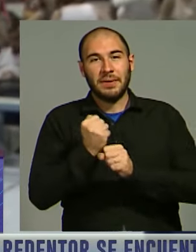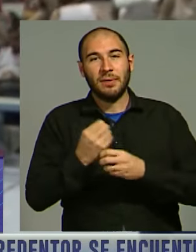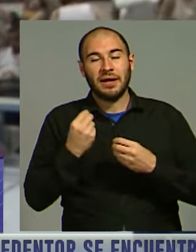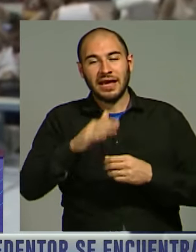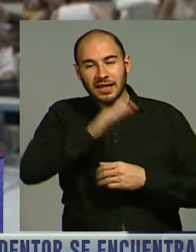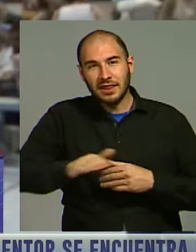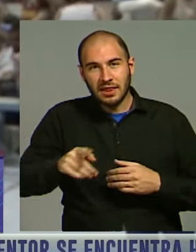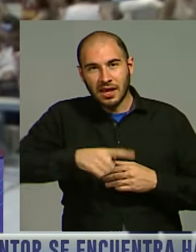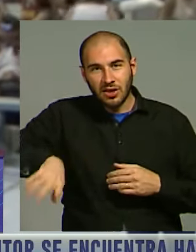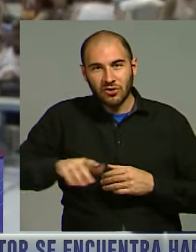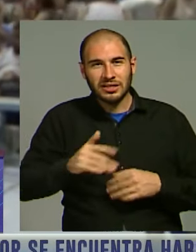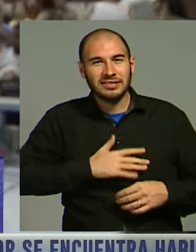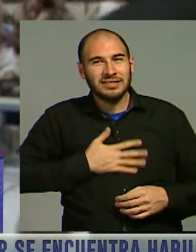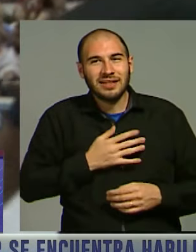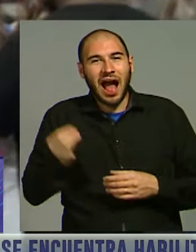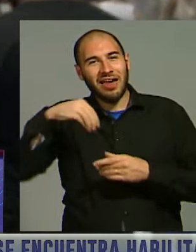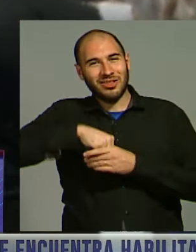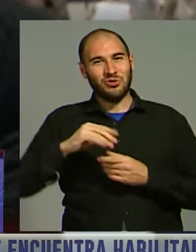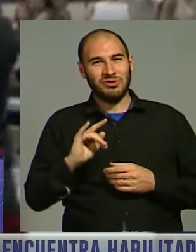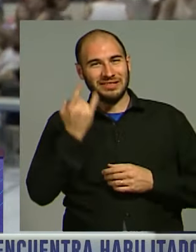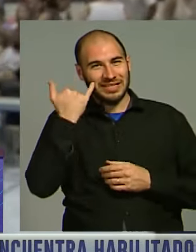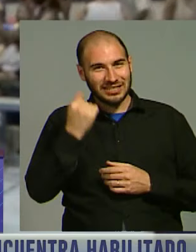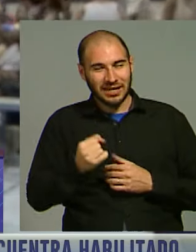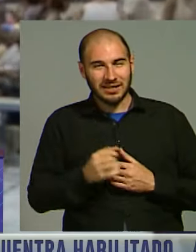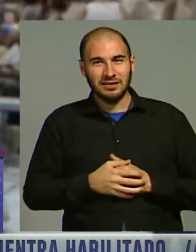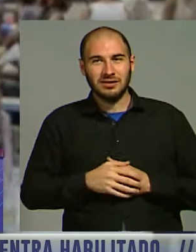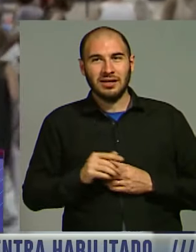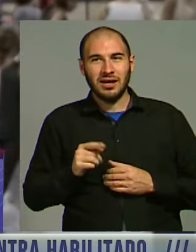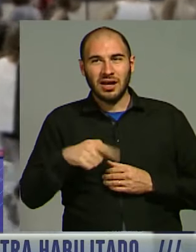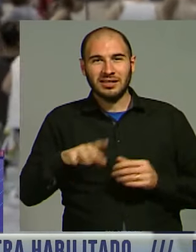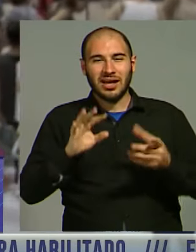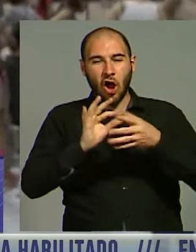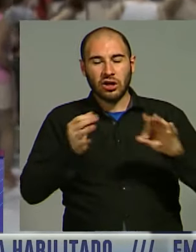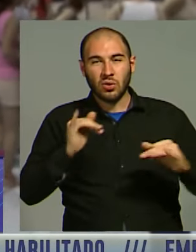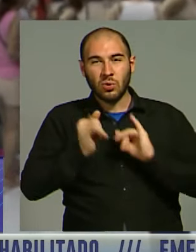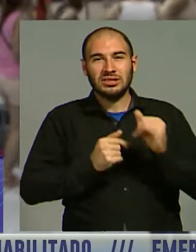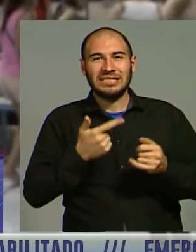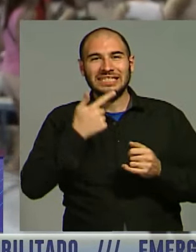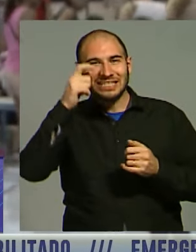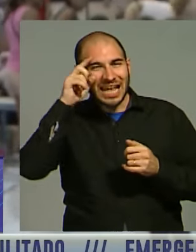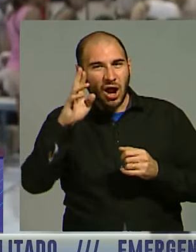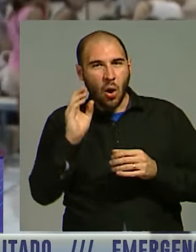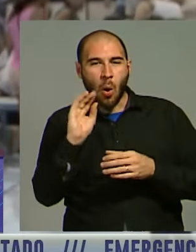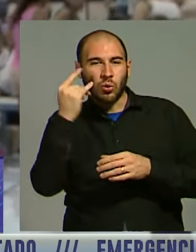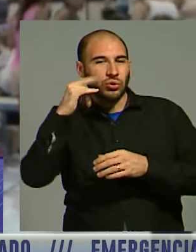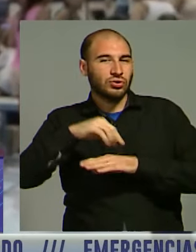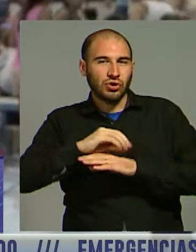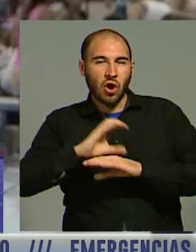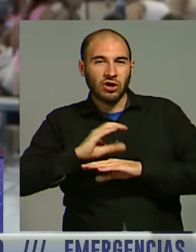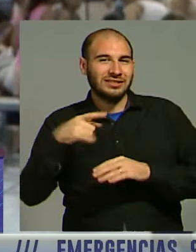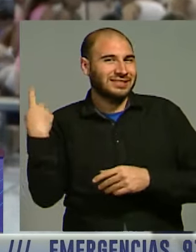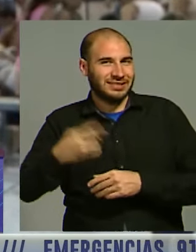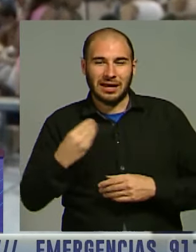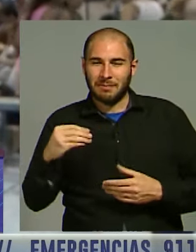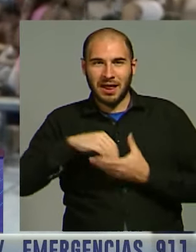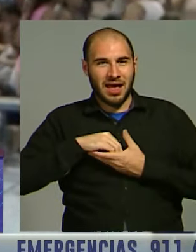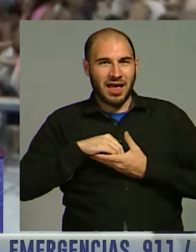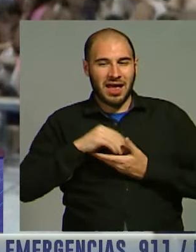más pequeños ya se sientan parte de la universidad. Ese eslogan que dice ser de la Uncuyo es para siempre. Bueno, los chicos desde muy